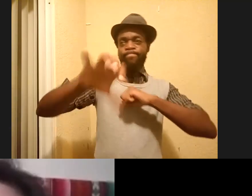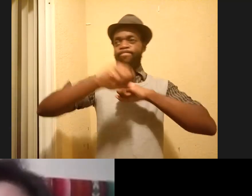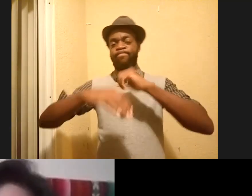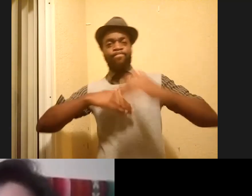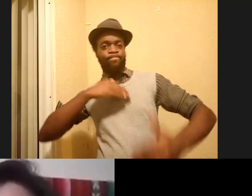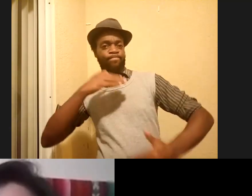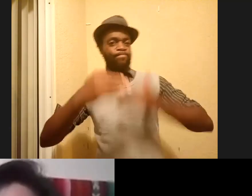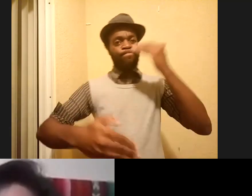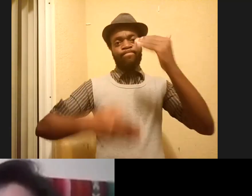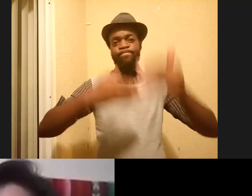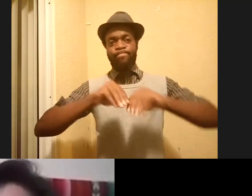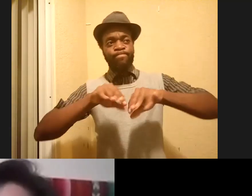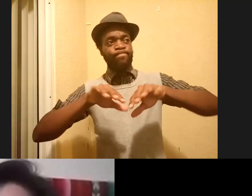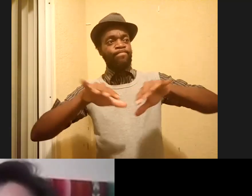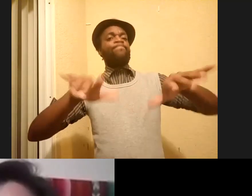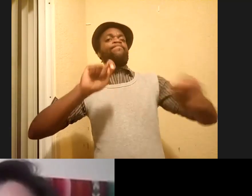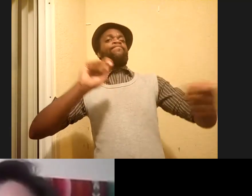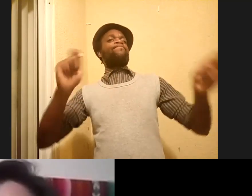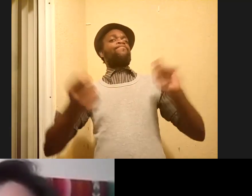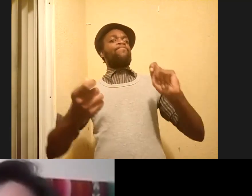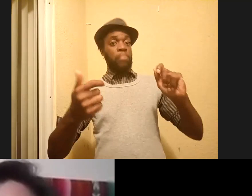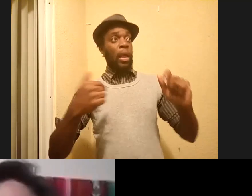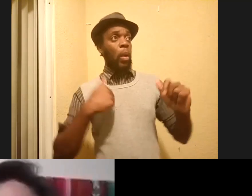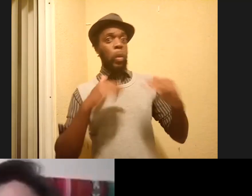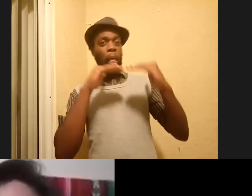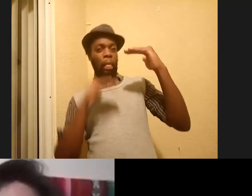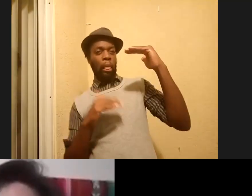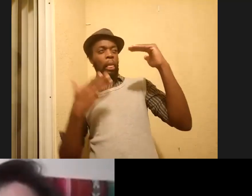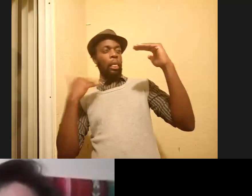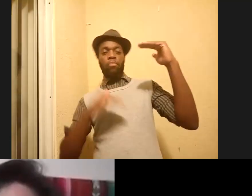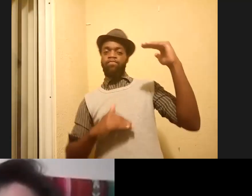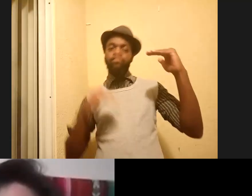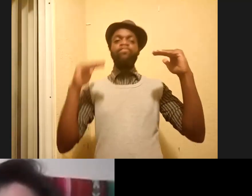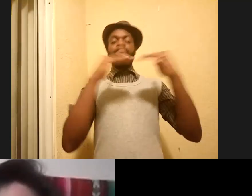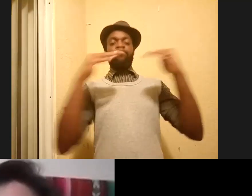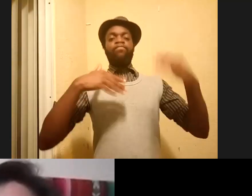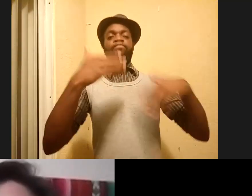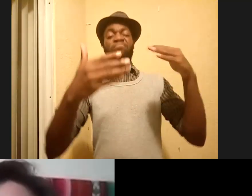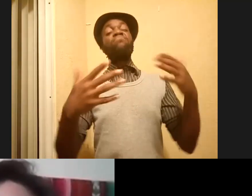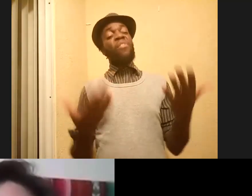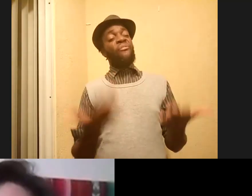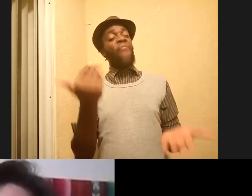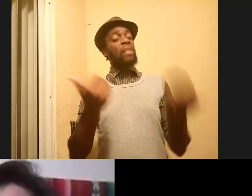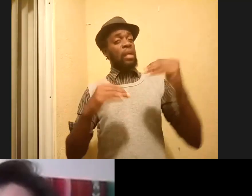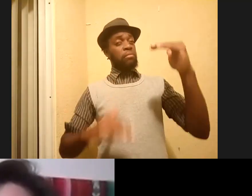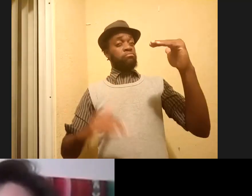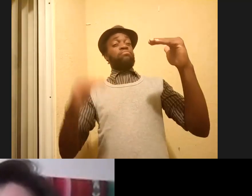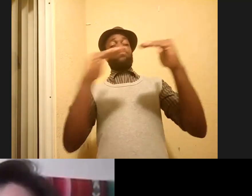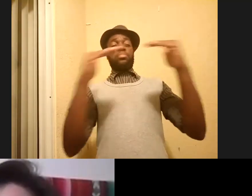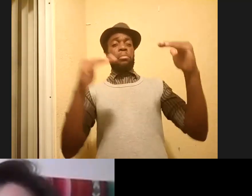ejercicio para poder llegar a ellos. Sin embargo, falta mucho dentro de la comunidad para que